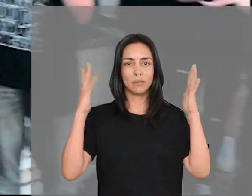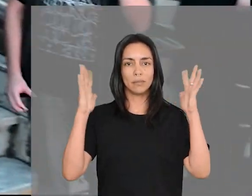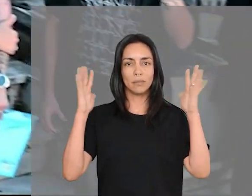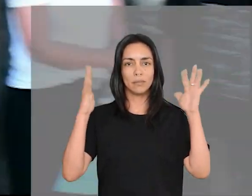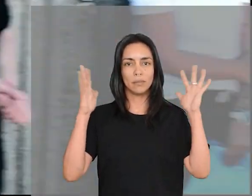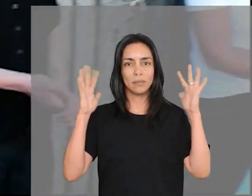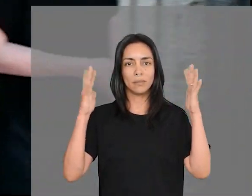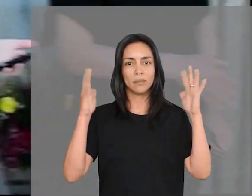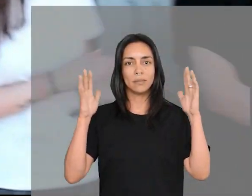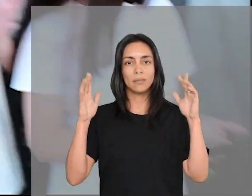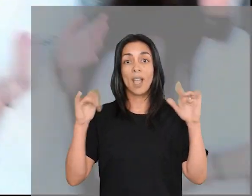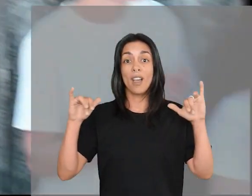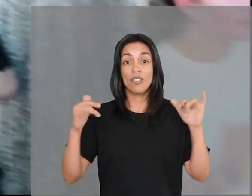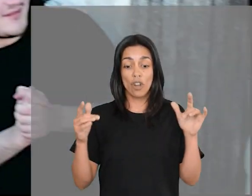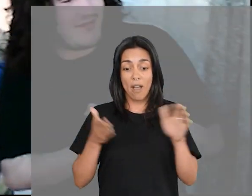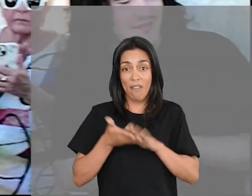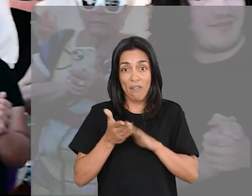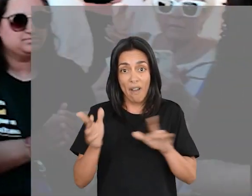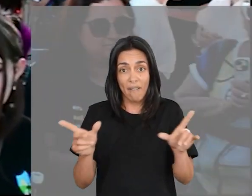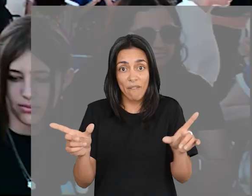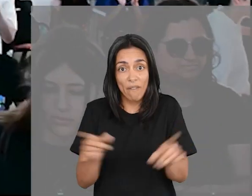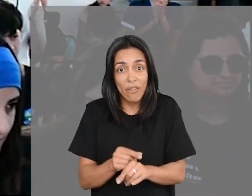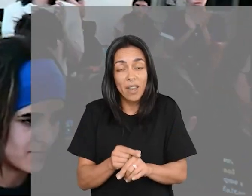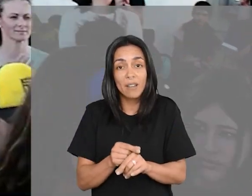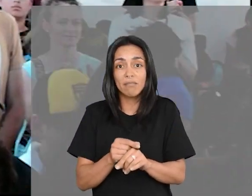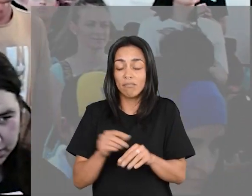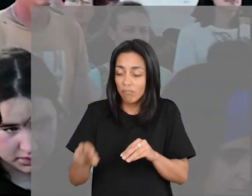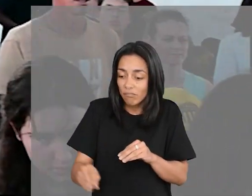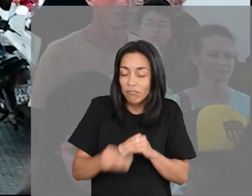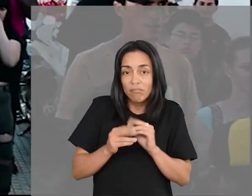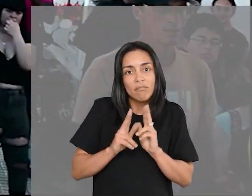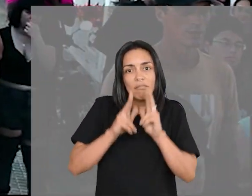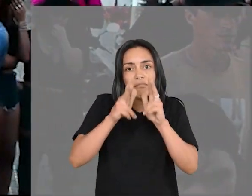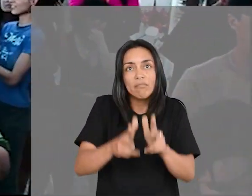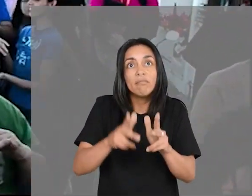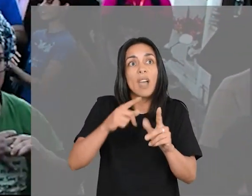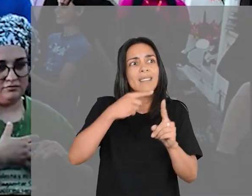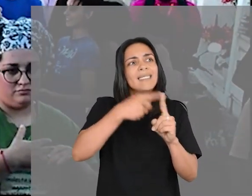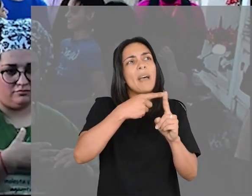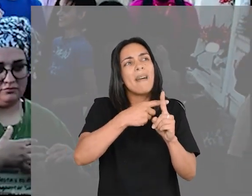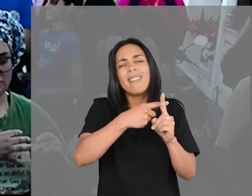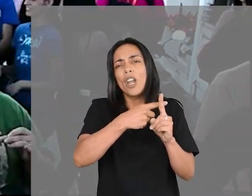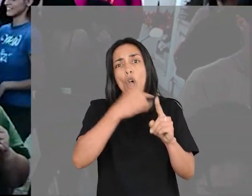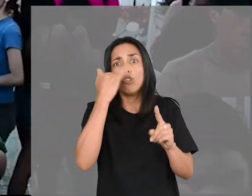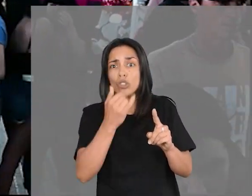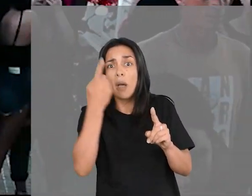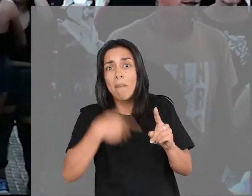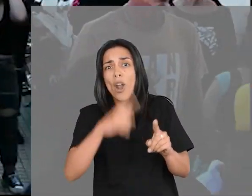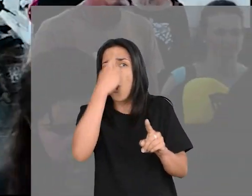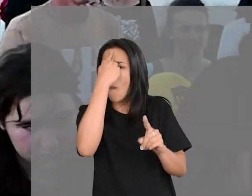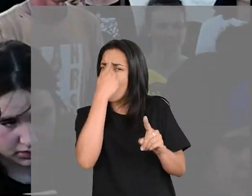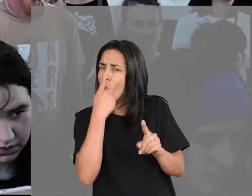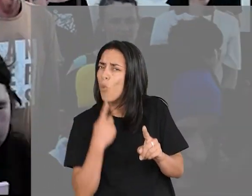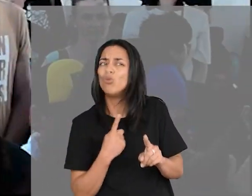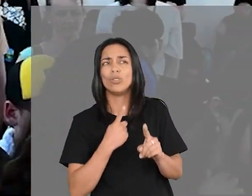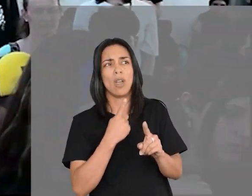Y bueno, para finalizar una cosa más para comentar, y es que más que un cementerio esto es un museo. Acá vimos historia de